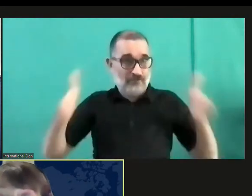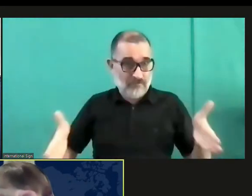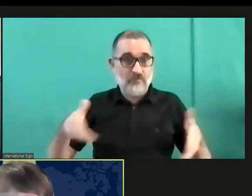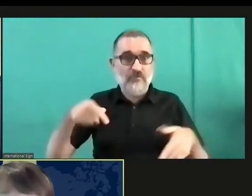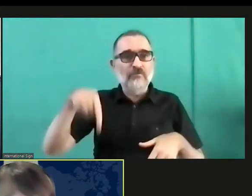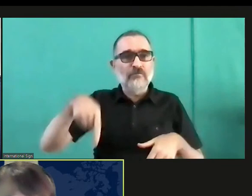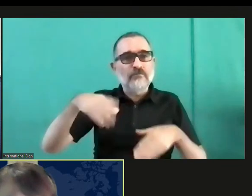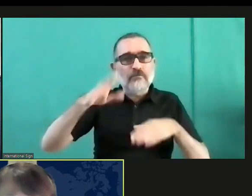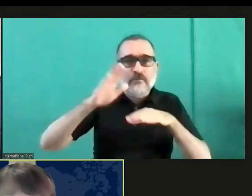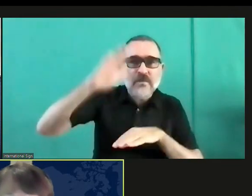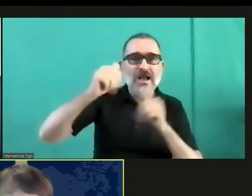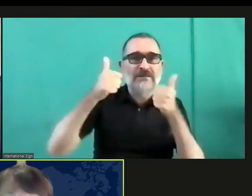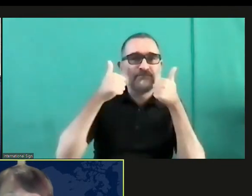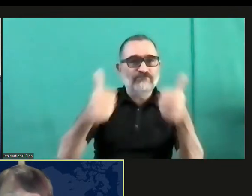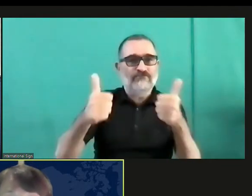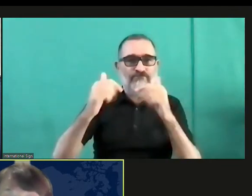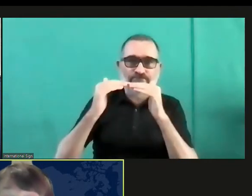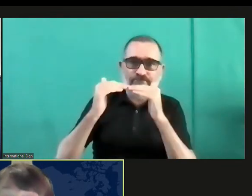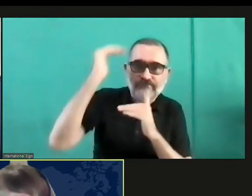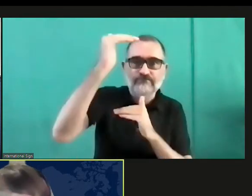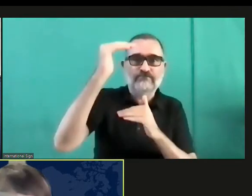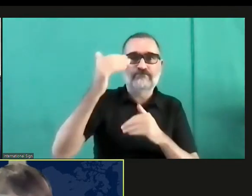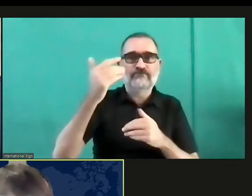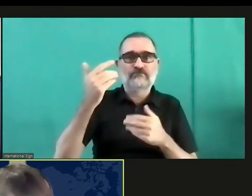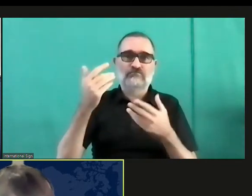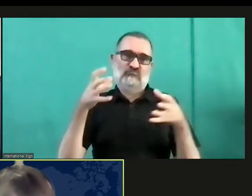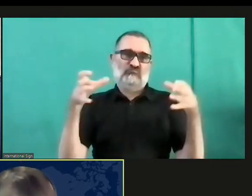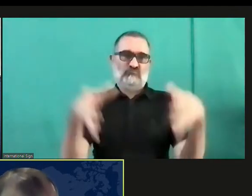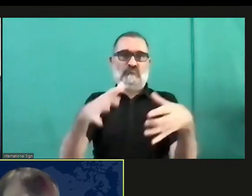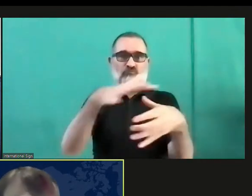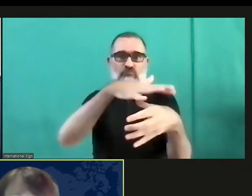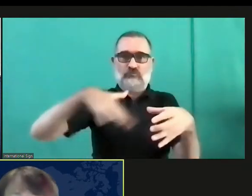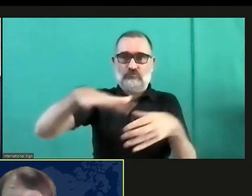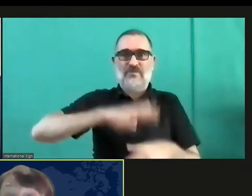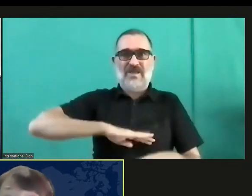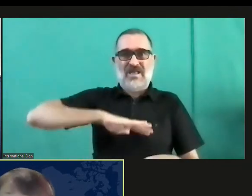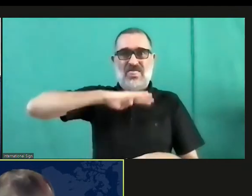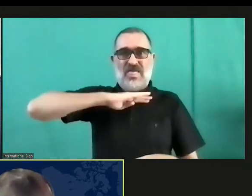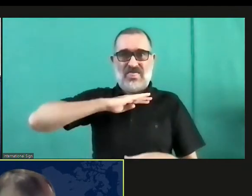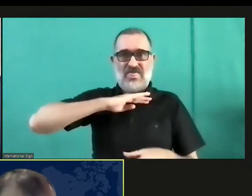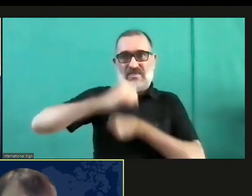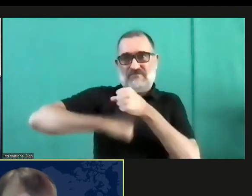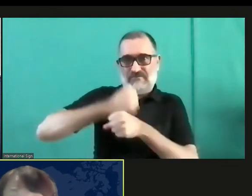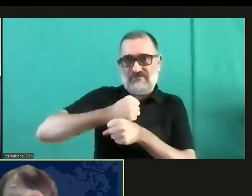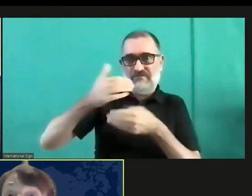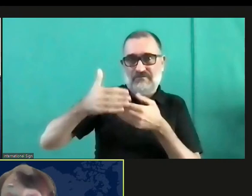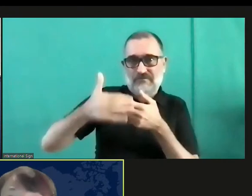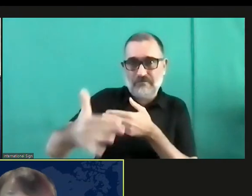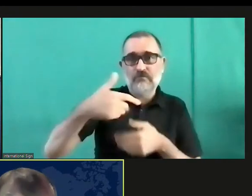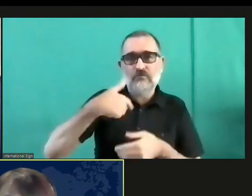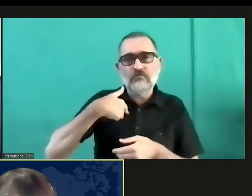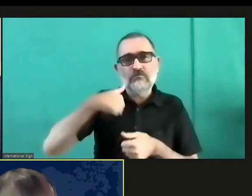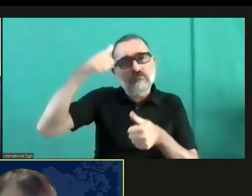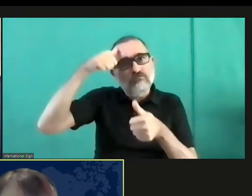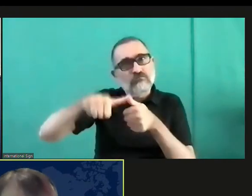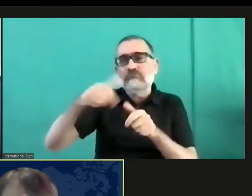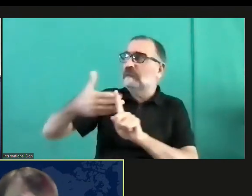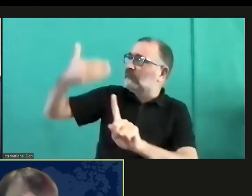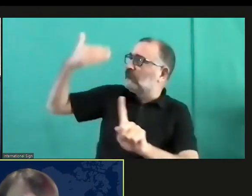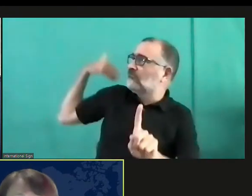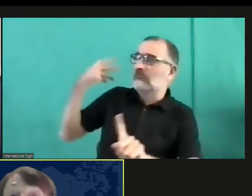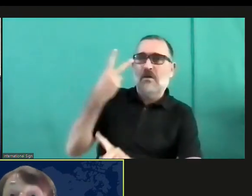en el control del tabaco estoy hablando del doctor castor en uruguay adrianza en venezuela- rosenberg en